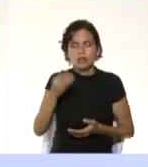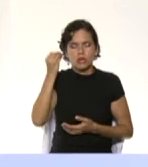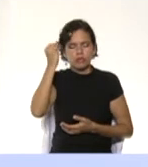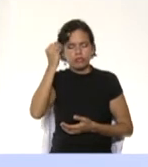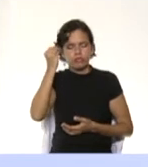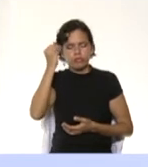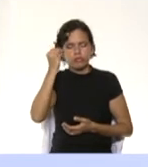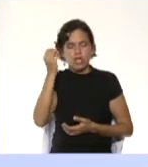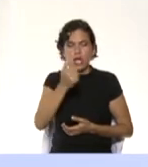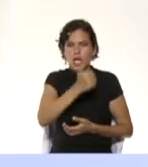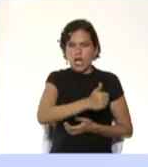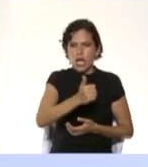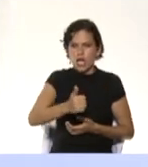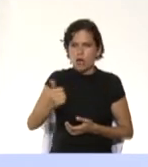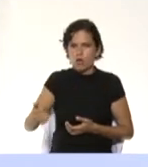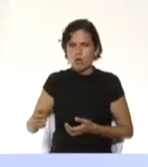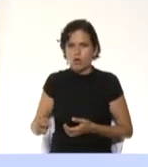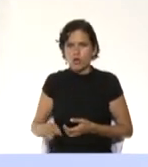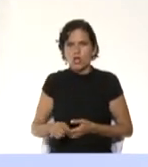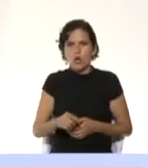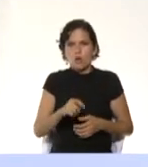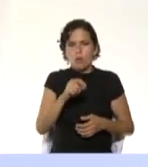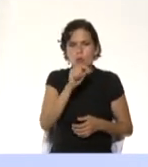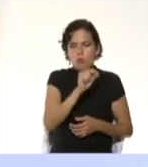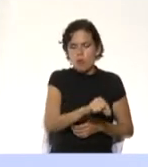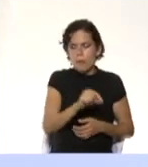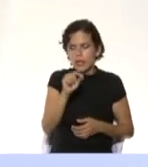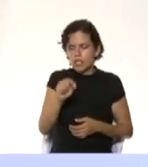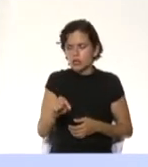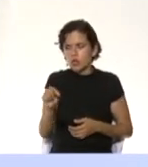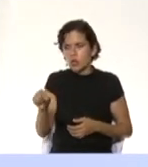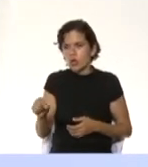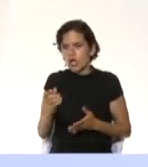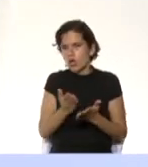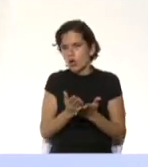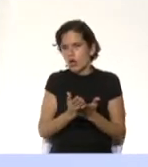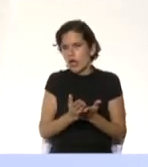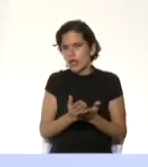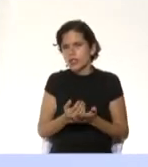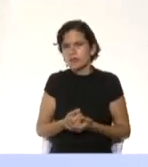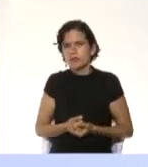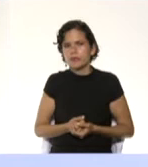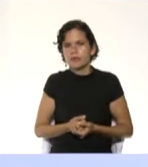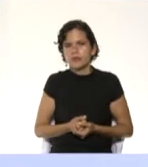liceo. Entonces debemos analizar en cada uno de los momentos escolares